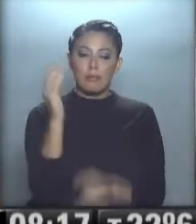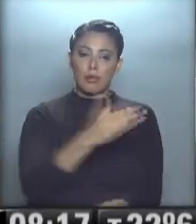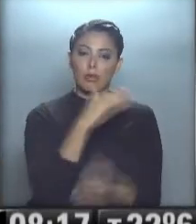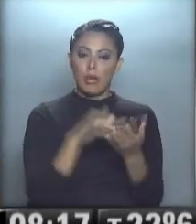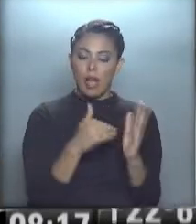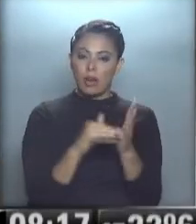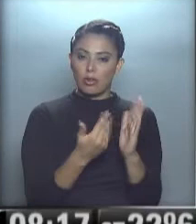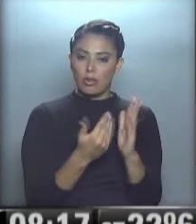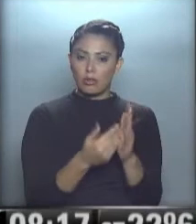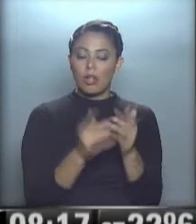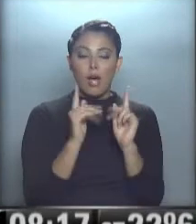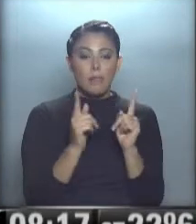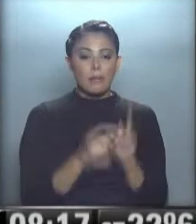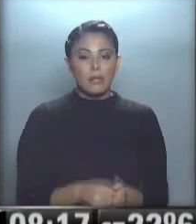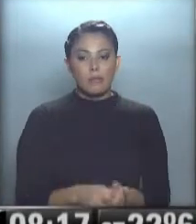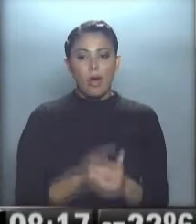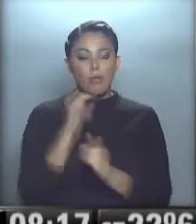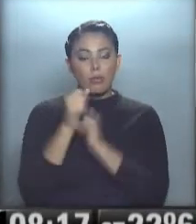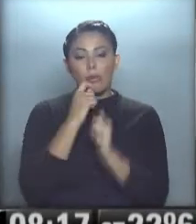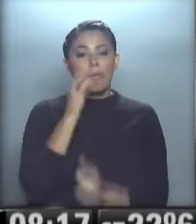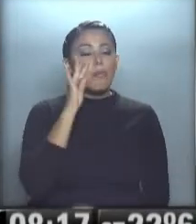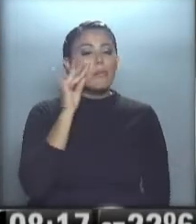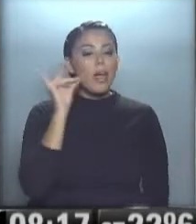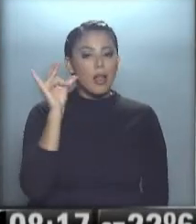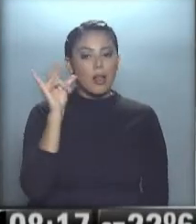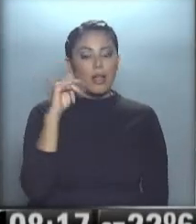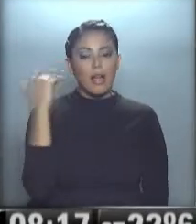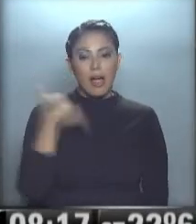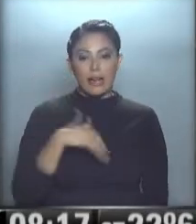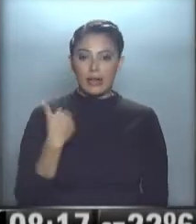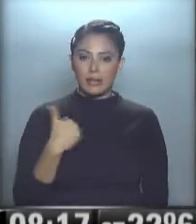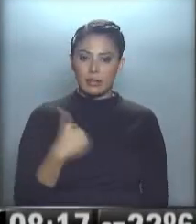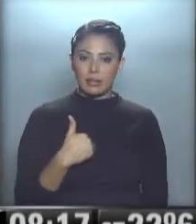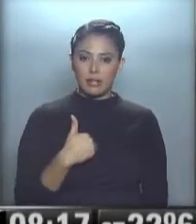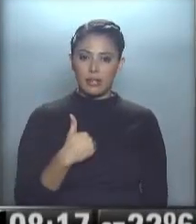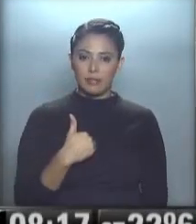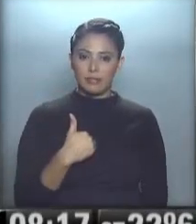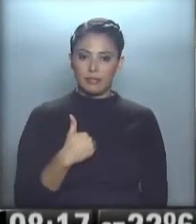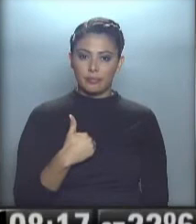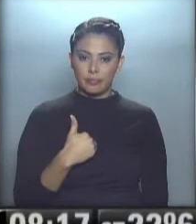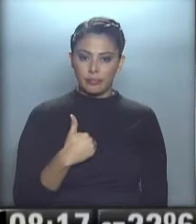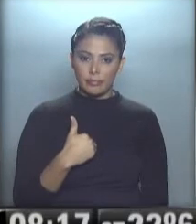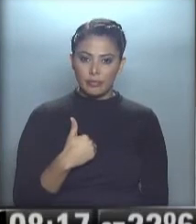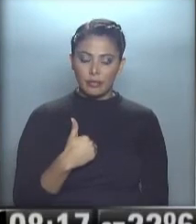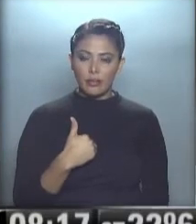que ha manifestado, lo mismo que los productores de miel. Argentina es un gran